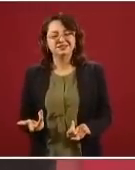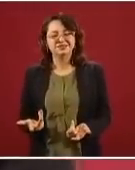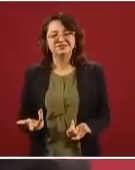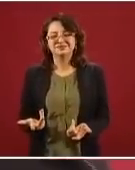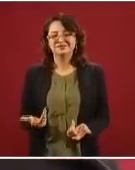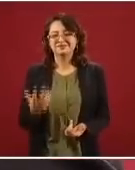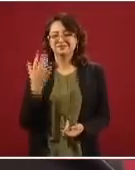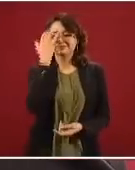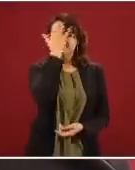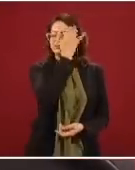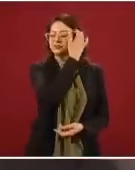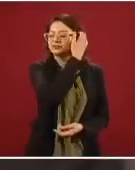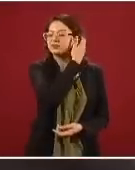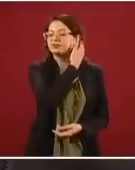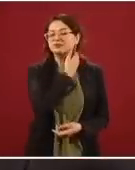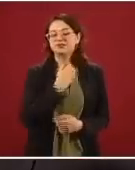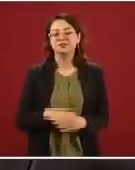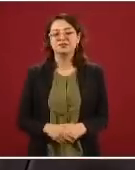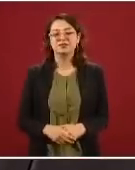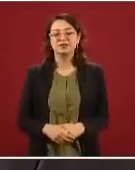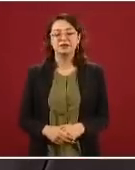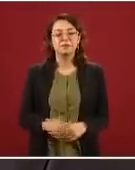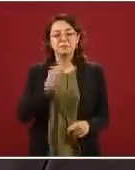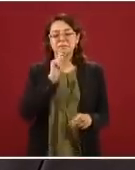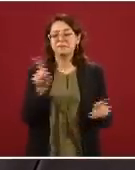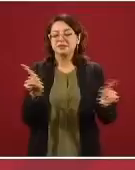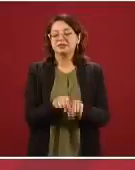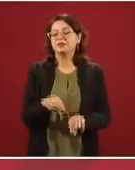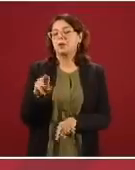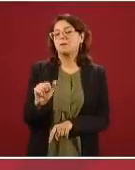Lo mismo, ni a Madero,